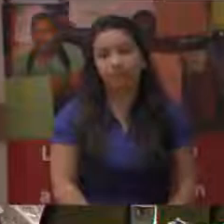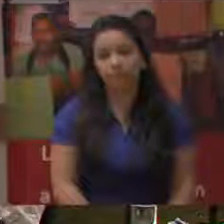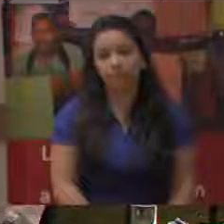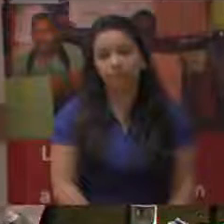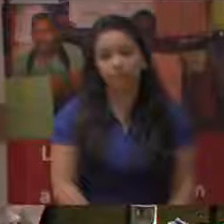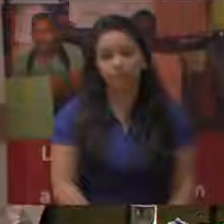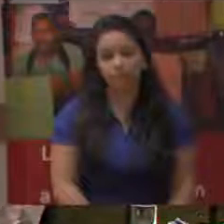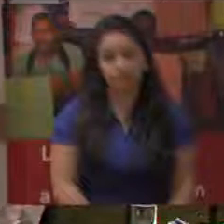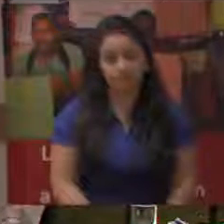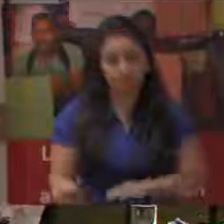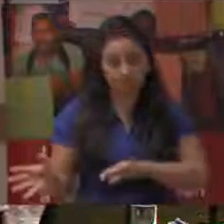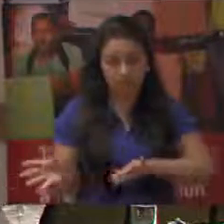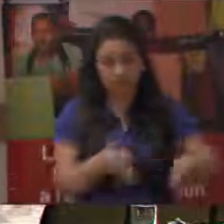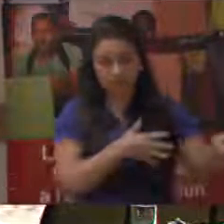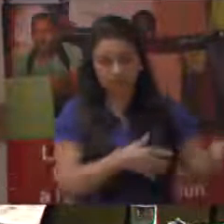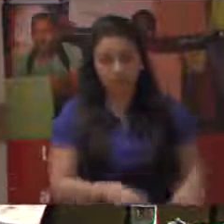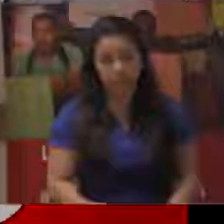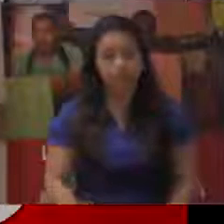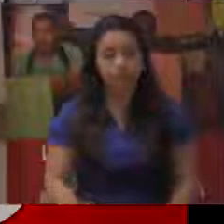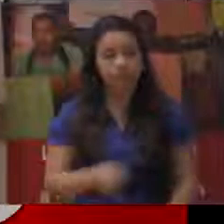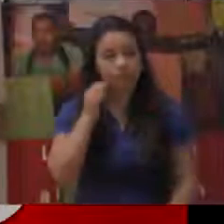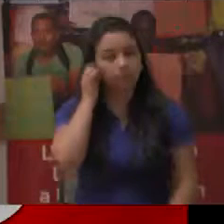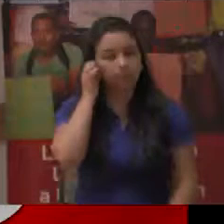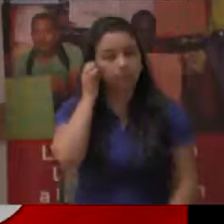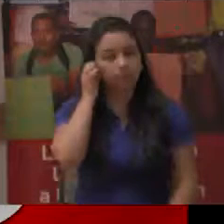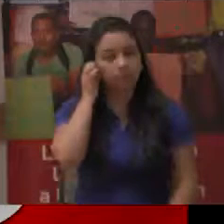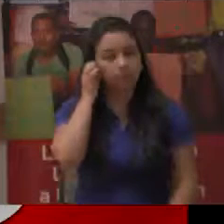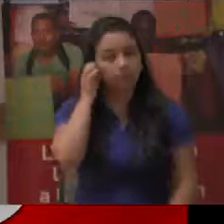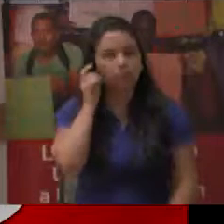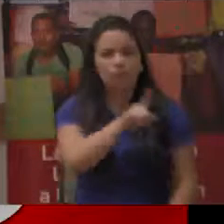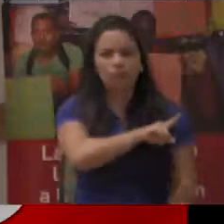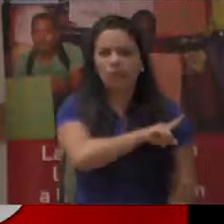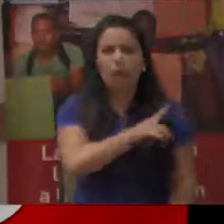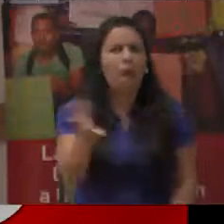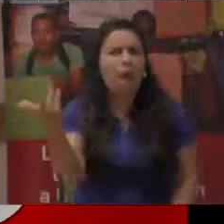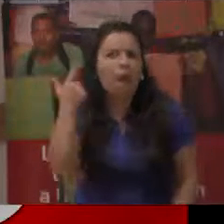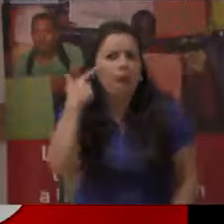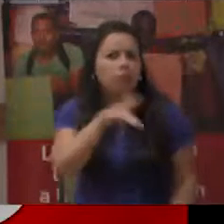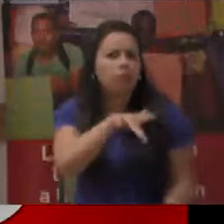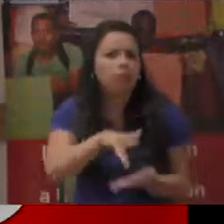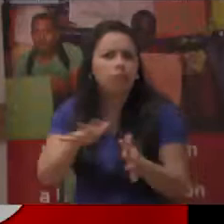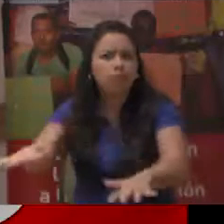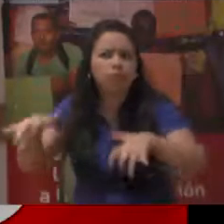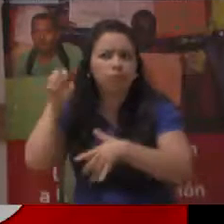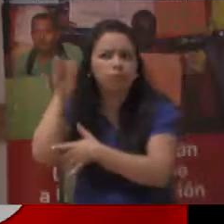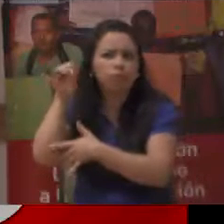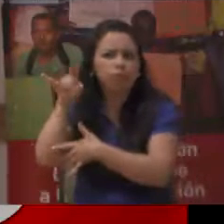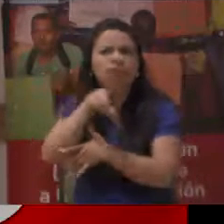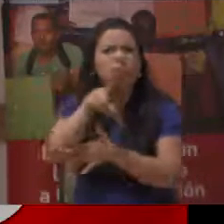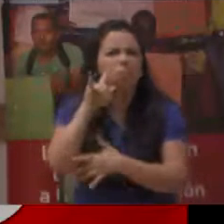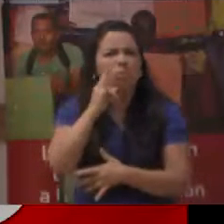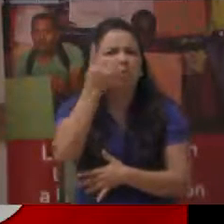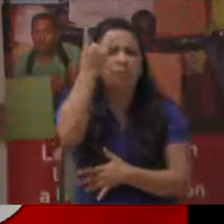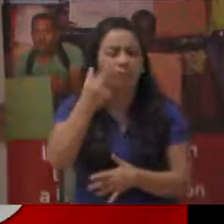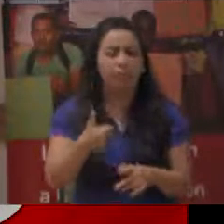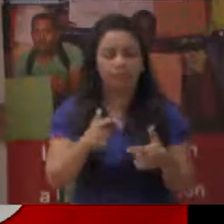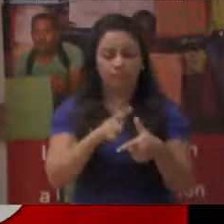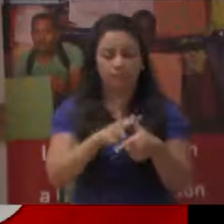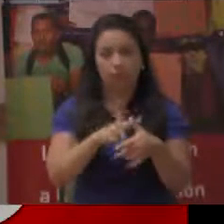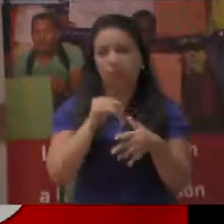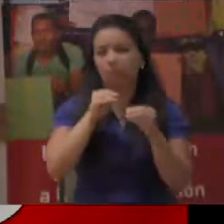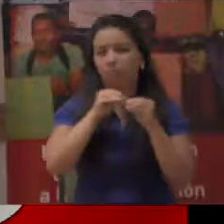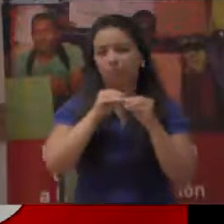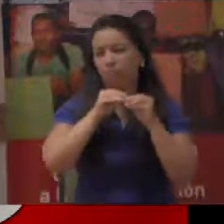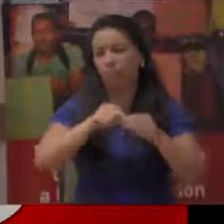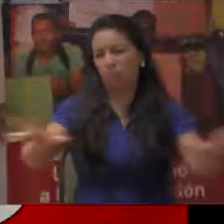La siguiente, ¿mediante qué mecanismos se enteró de la realización de la audiencia de rendición de cuentas? A,